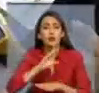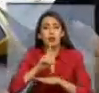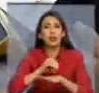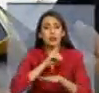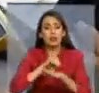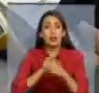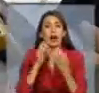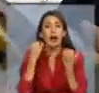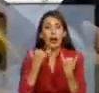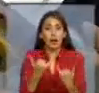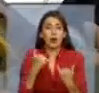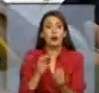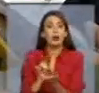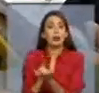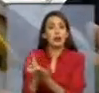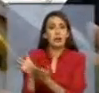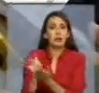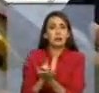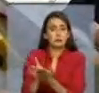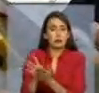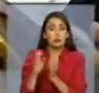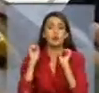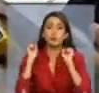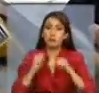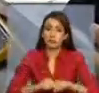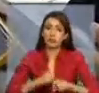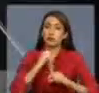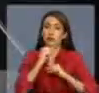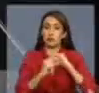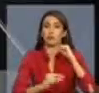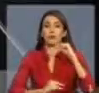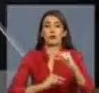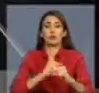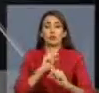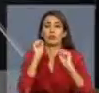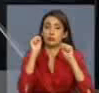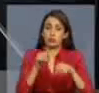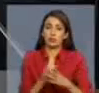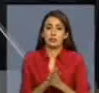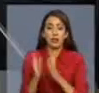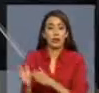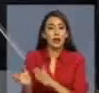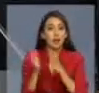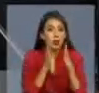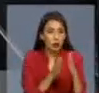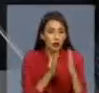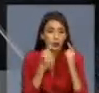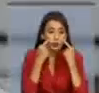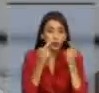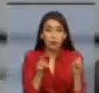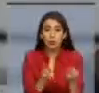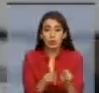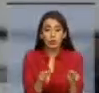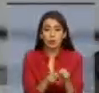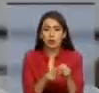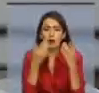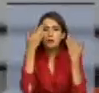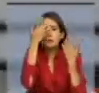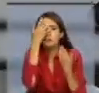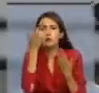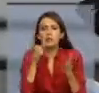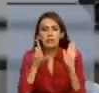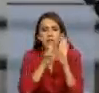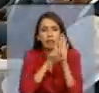expulsión de Alianza País sí requiere de un proceso. El otro sector, en cambio, considera que la acción fue arbitraria, pues nunca se siguió un